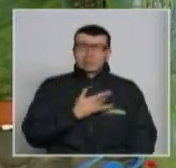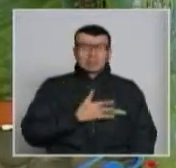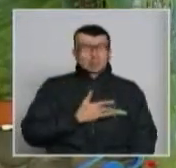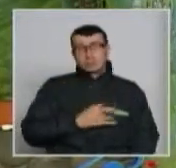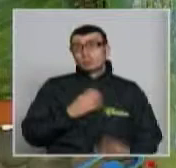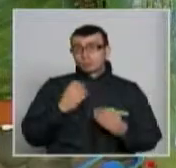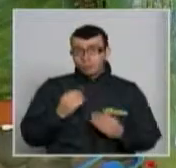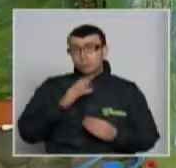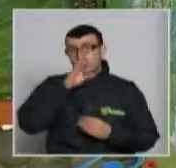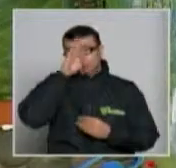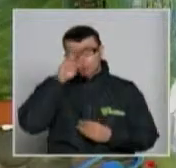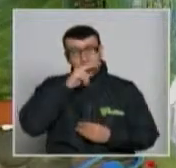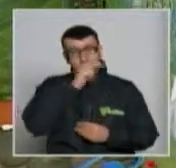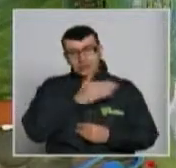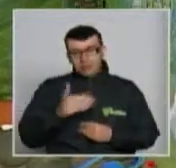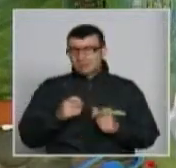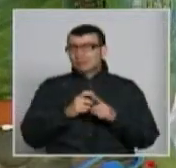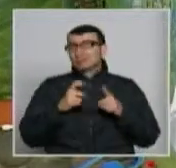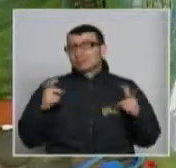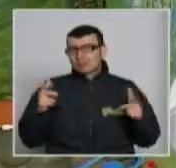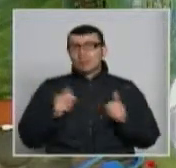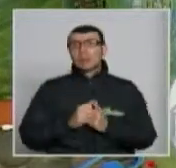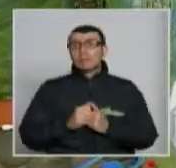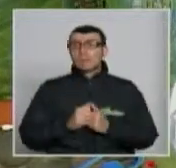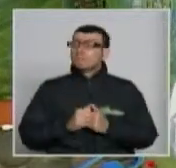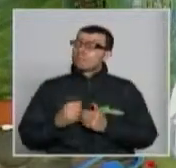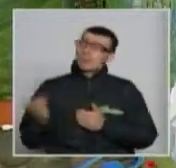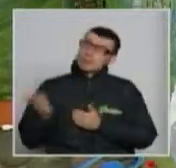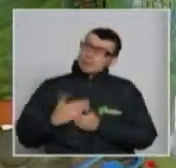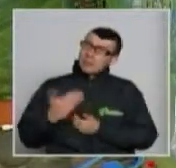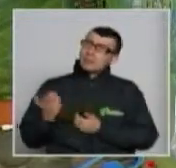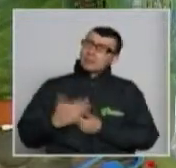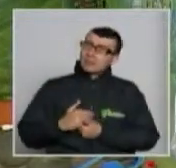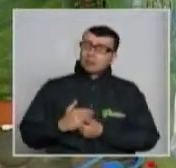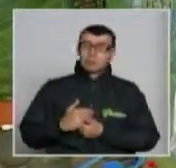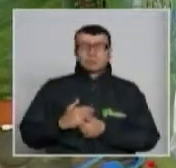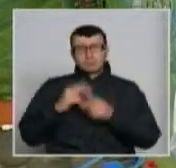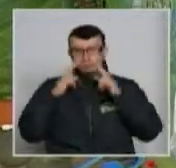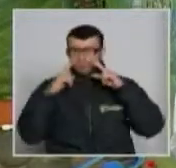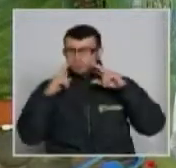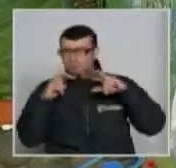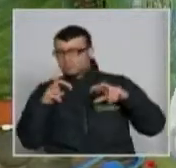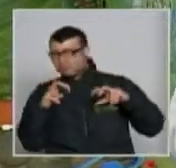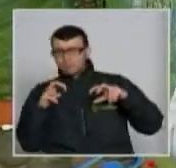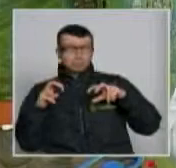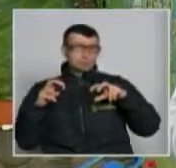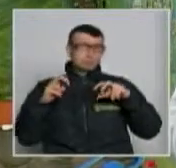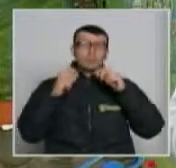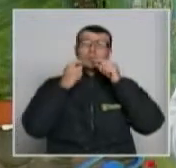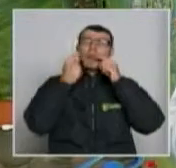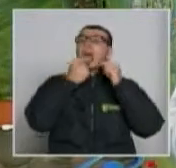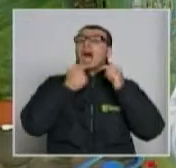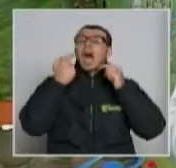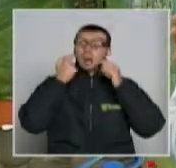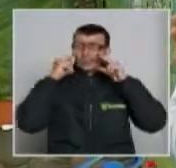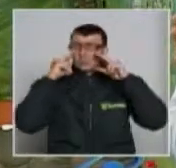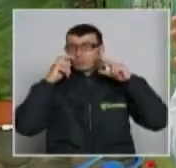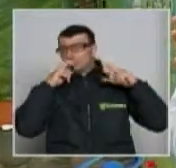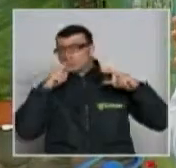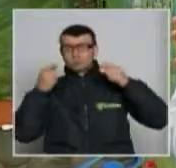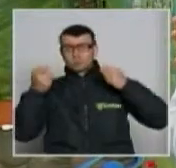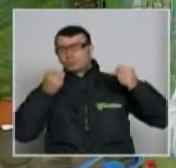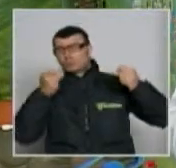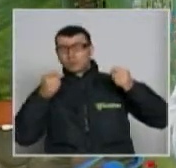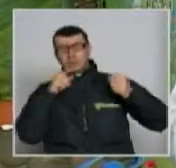más frecuentes en los niños. Pero empieza uno a examinar la boca y se va llevando